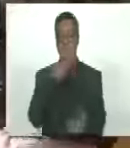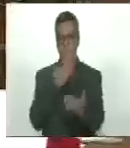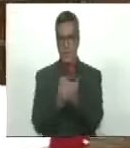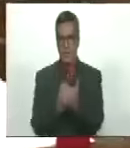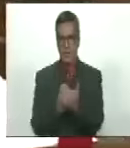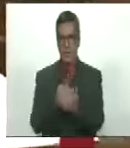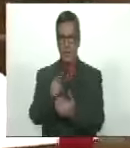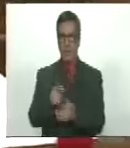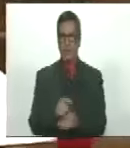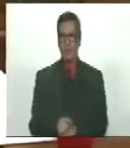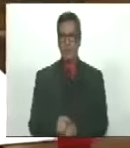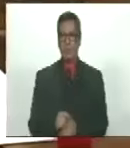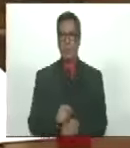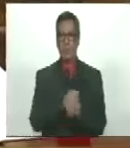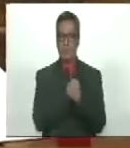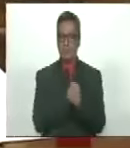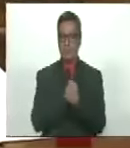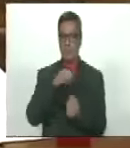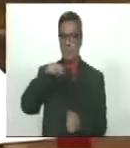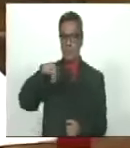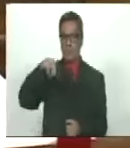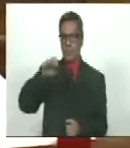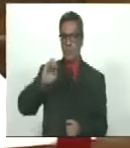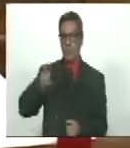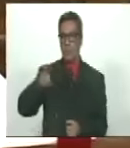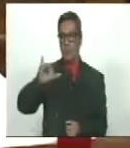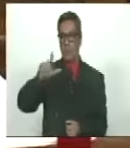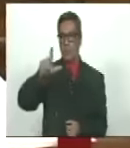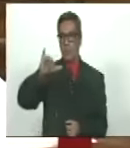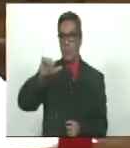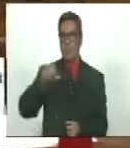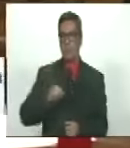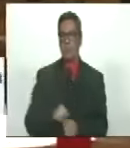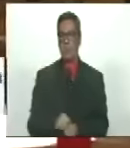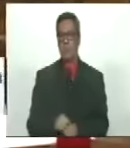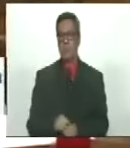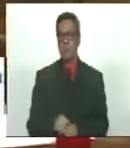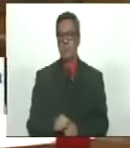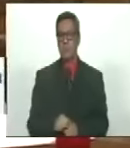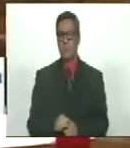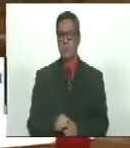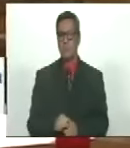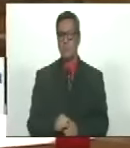Gracias, querida Noelí Pocaterra.